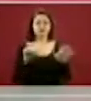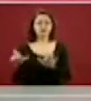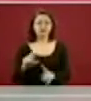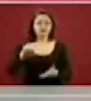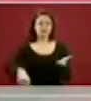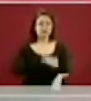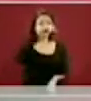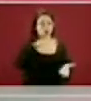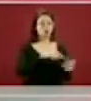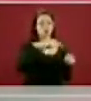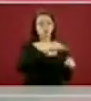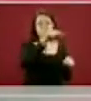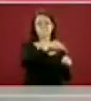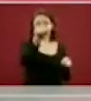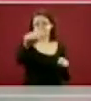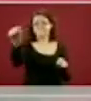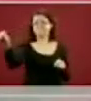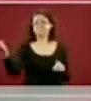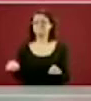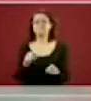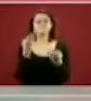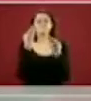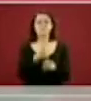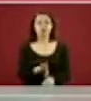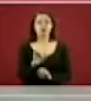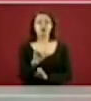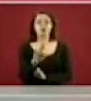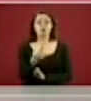2.700 sucursales del Banco de Bienestar,